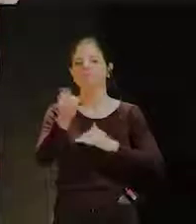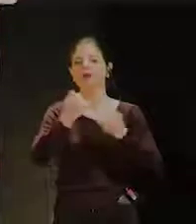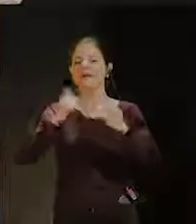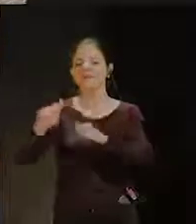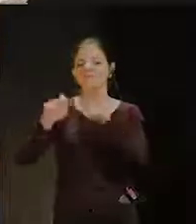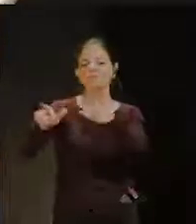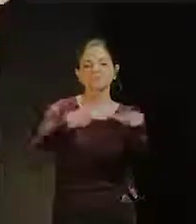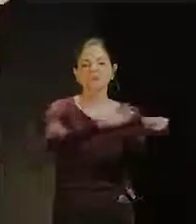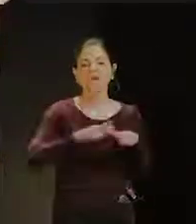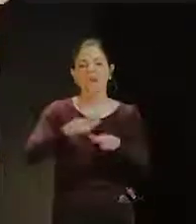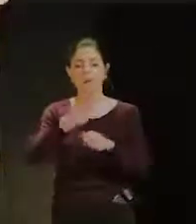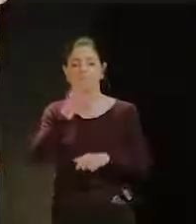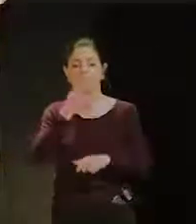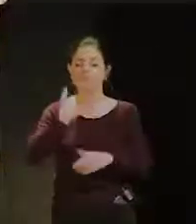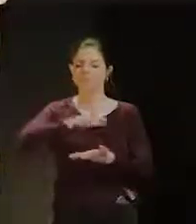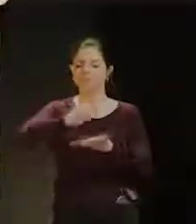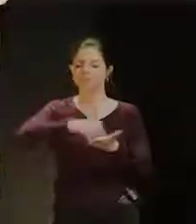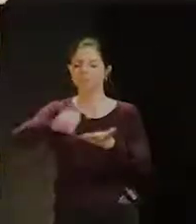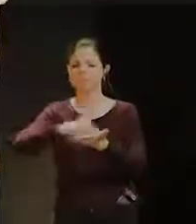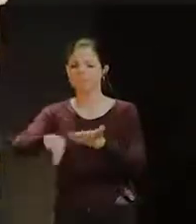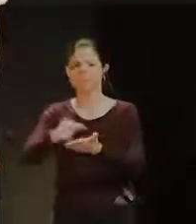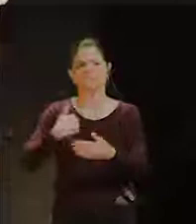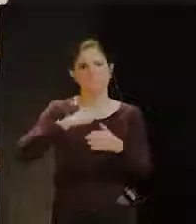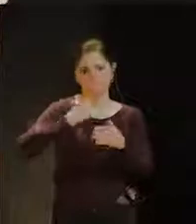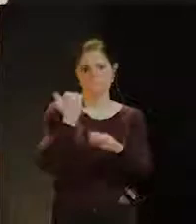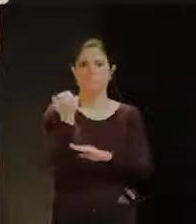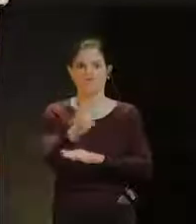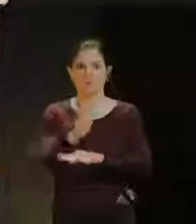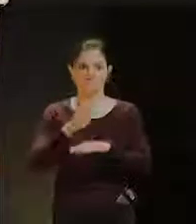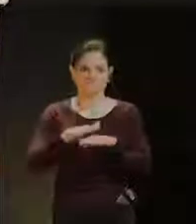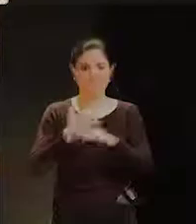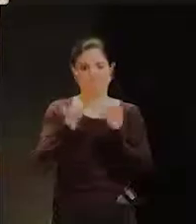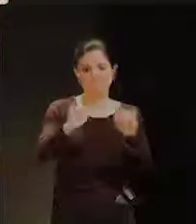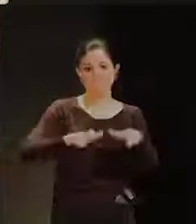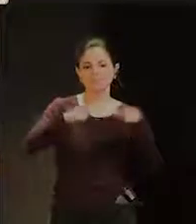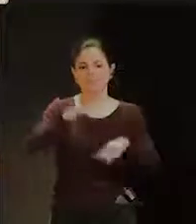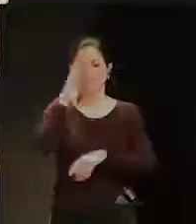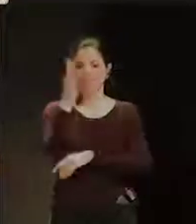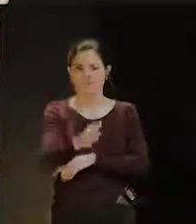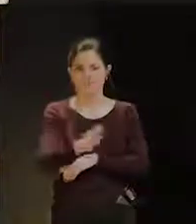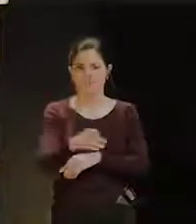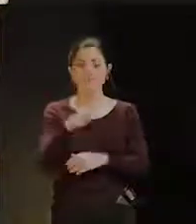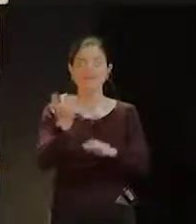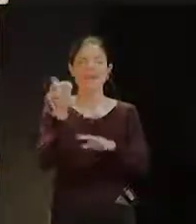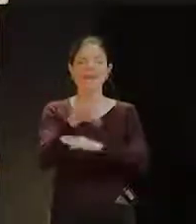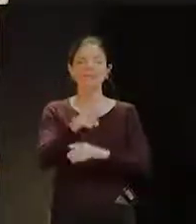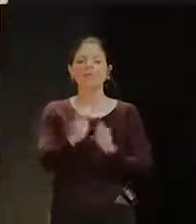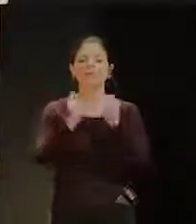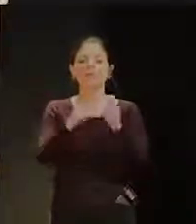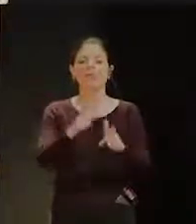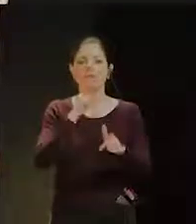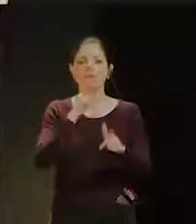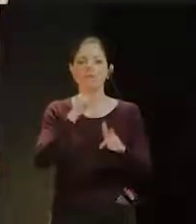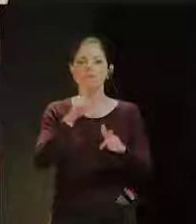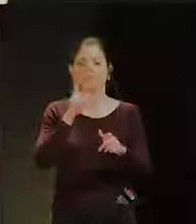eventos y salas en el Reino Unido han firmado nuestra Carta de Buenas Prácticas para salas y eventos en directo. La Carta proporciona un